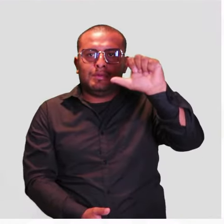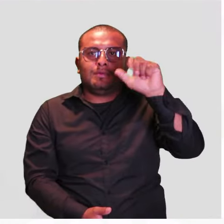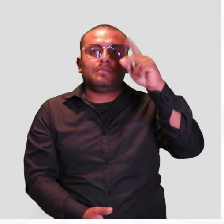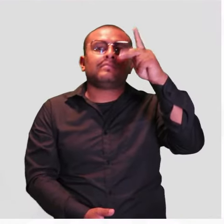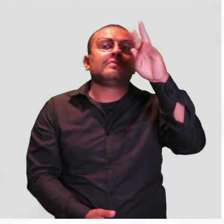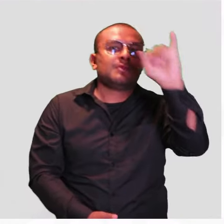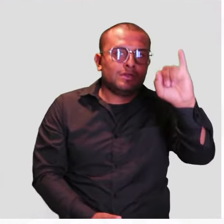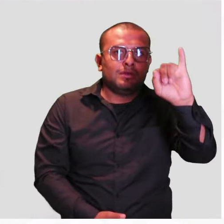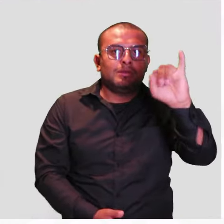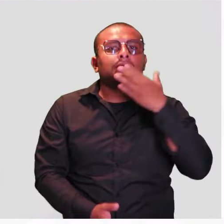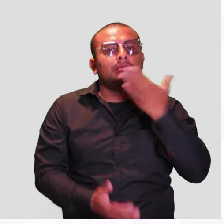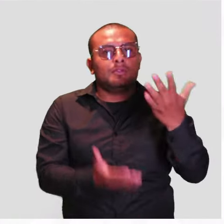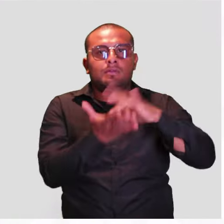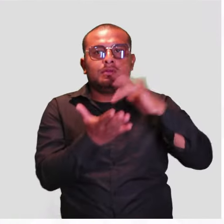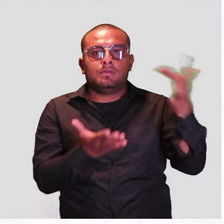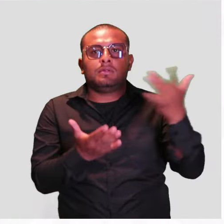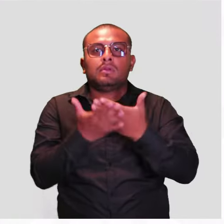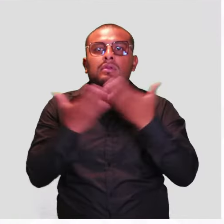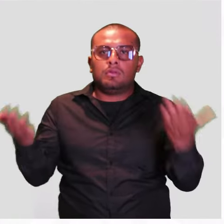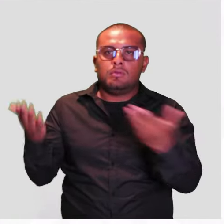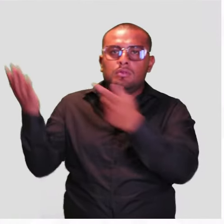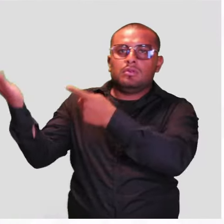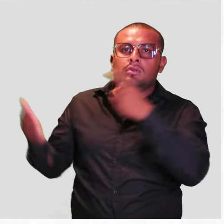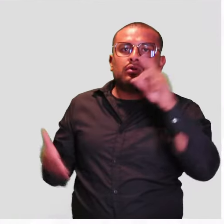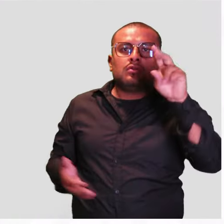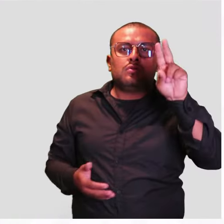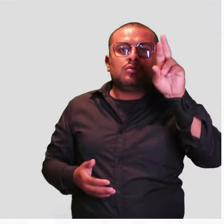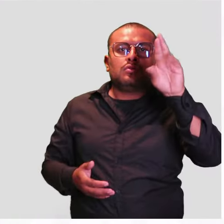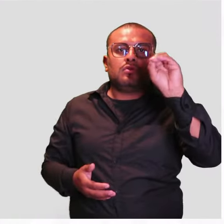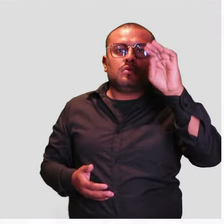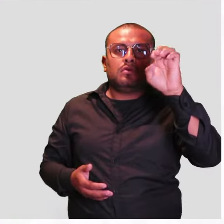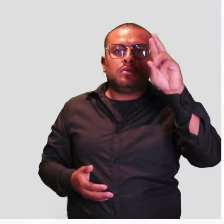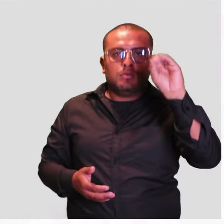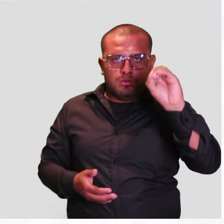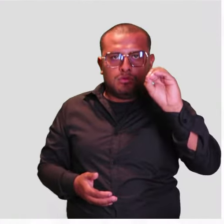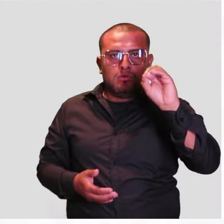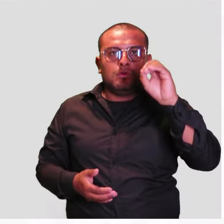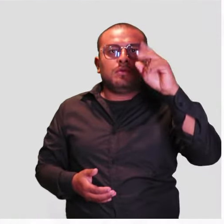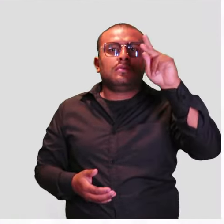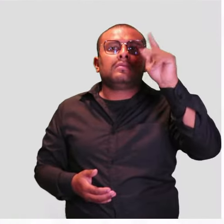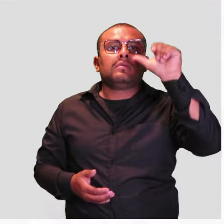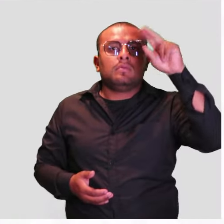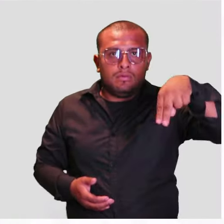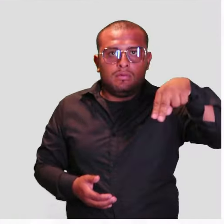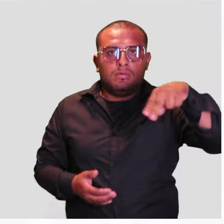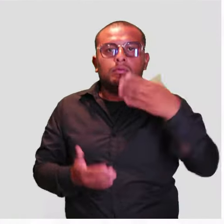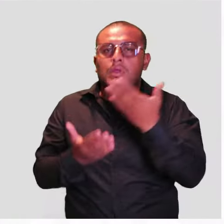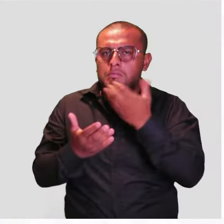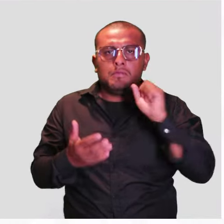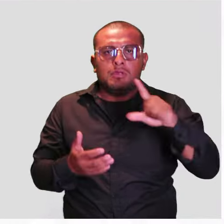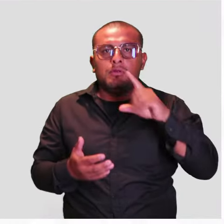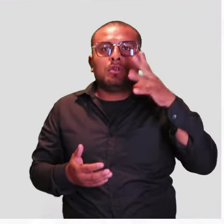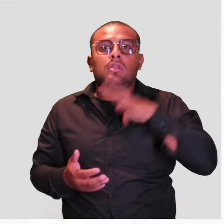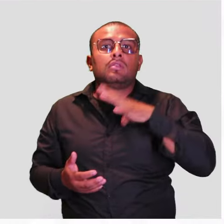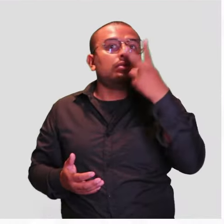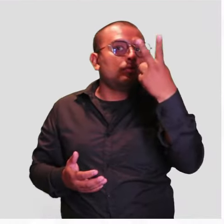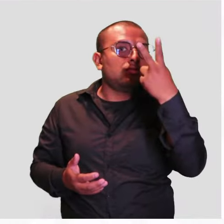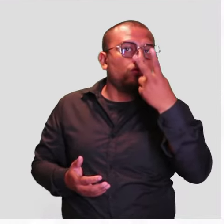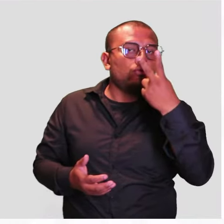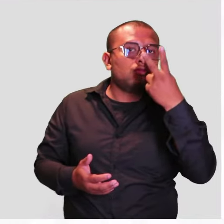Continuamos con el candidato Roberto Cabrera, del Partido Acción Nacional. Candidato, cuenta usted en su bolsa de tiempo,